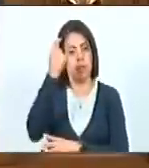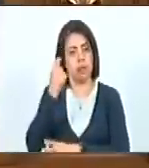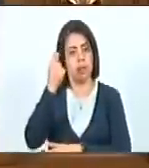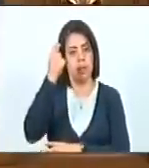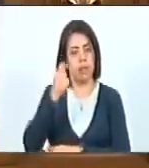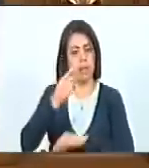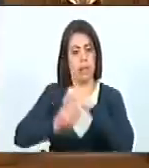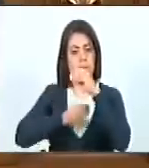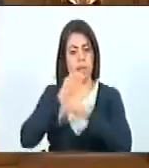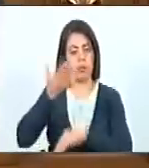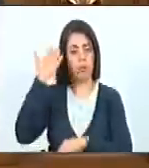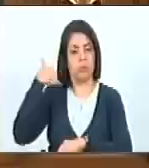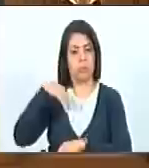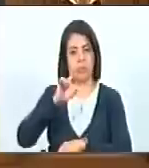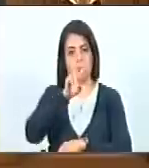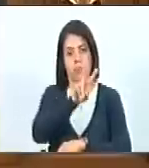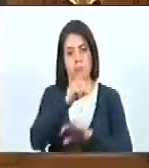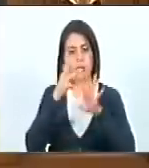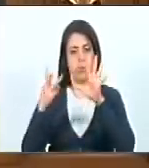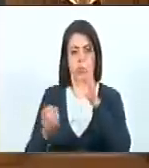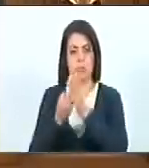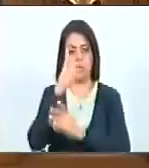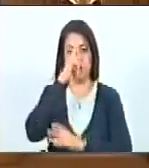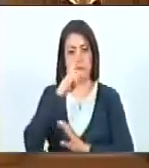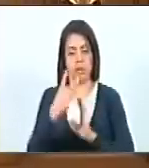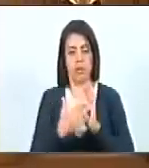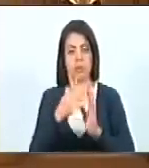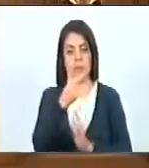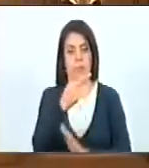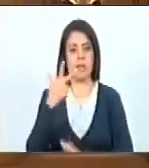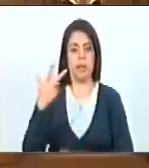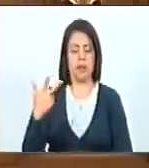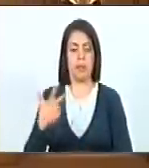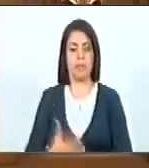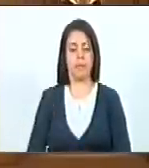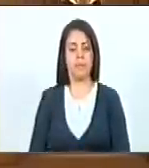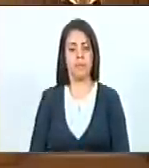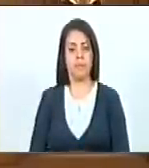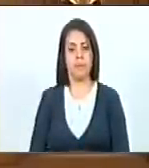parlamentarias realizadas el pasado 28 de mayo de 2023.